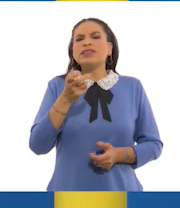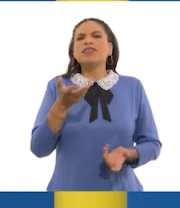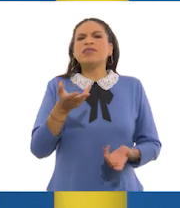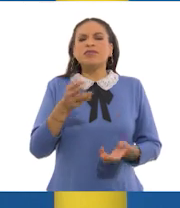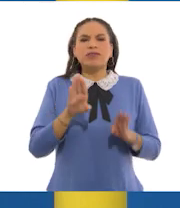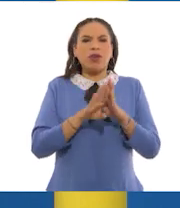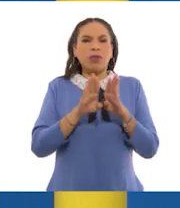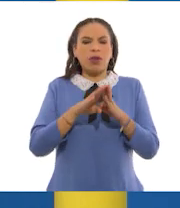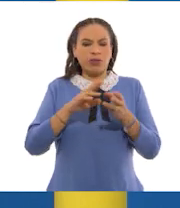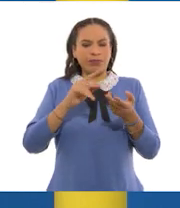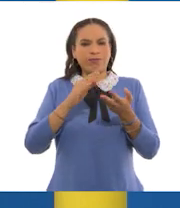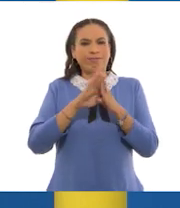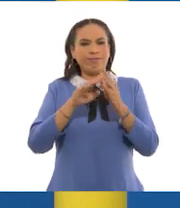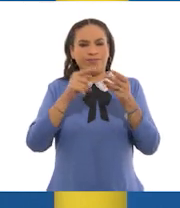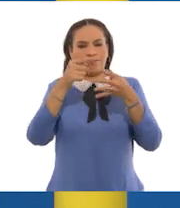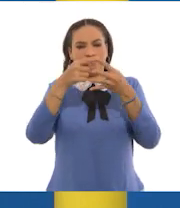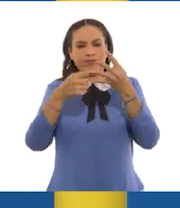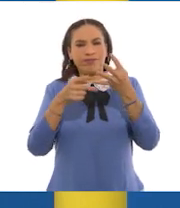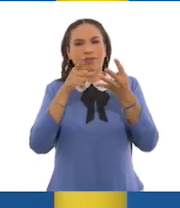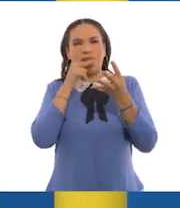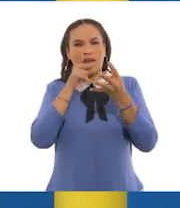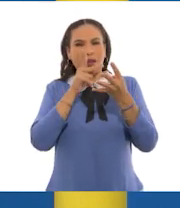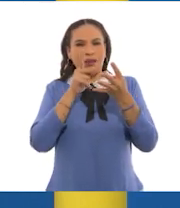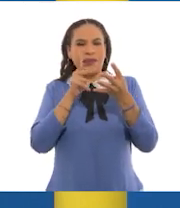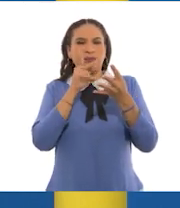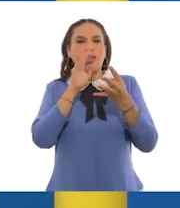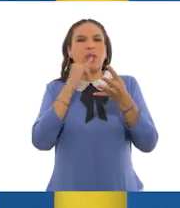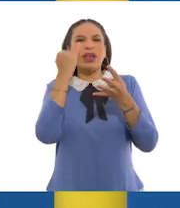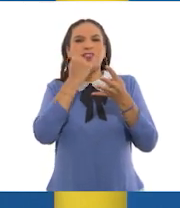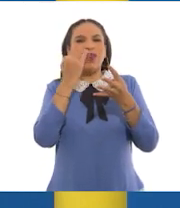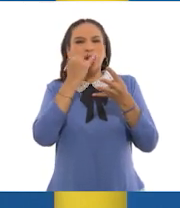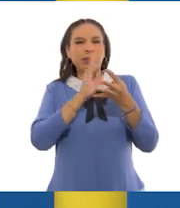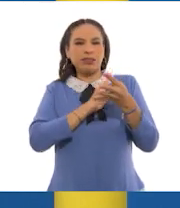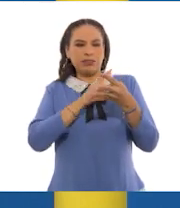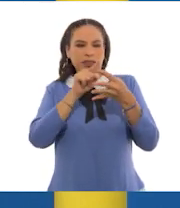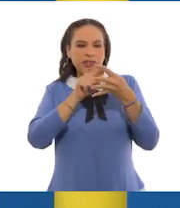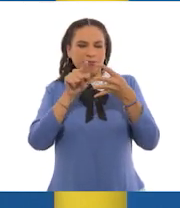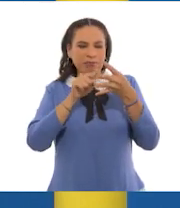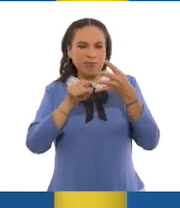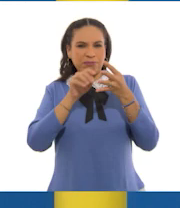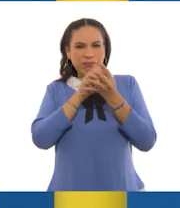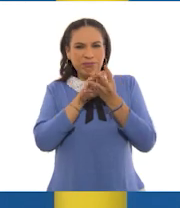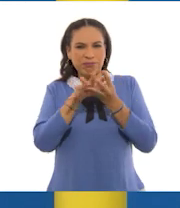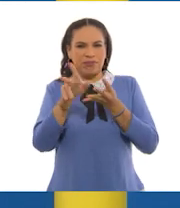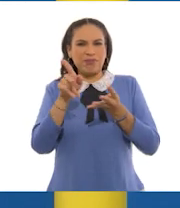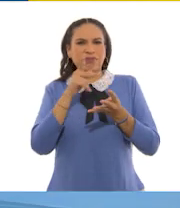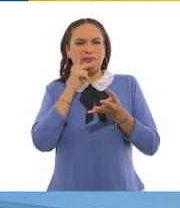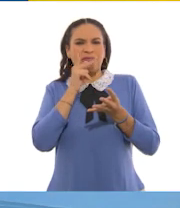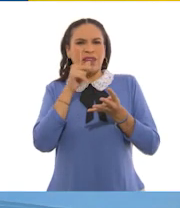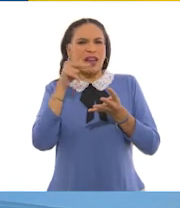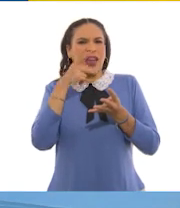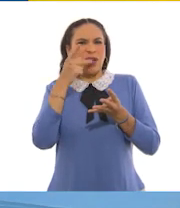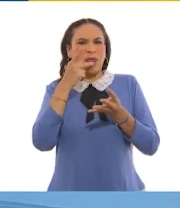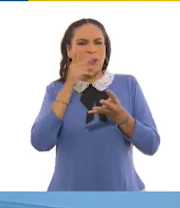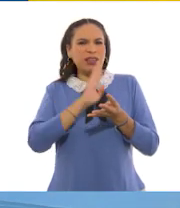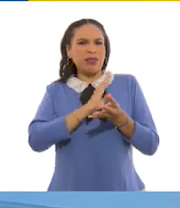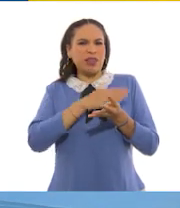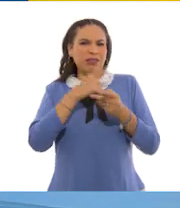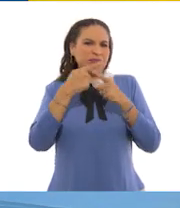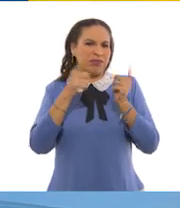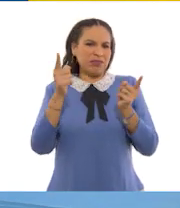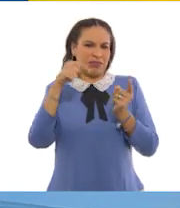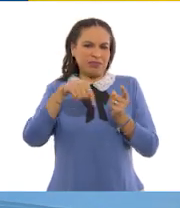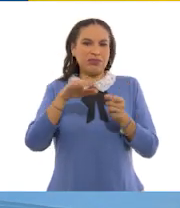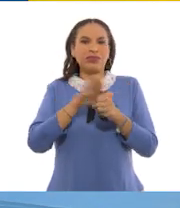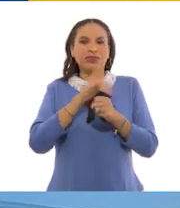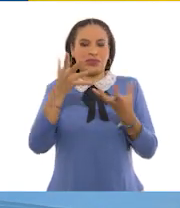ser una variante del idioma español? ¿Por qué suenan tan extraño cómo hablan los españoles? Eso tiene que ver en